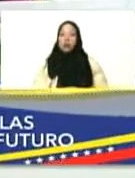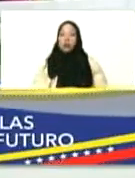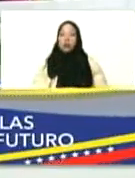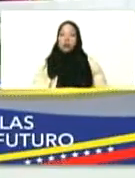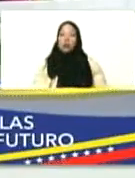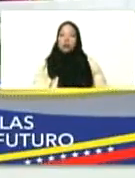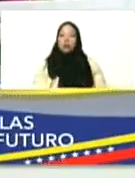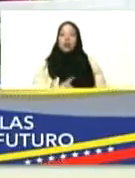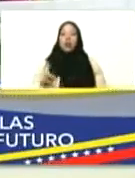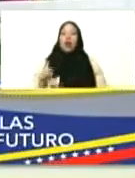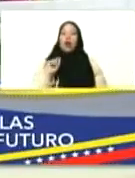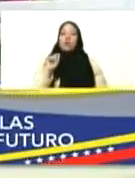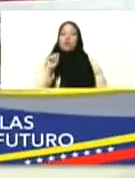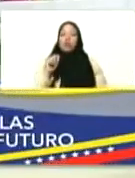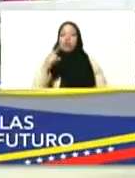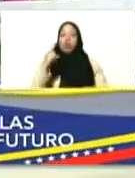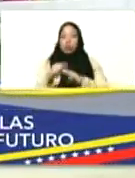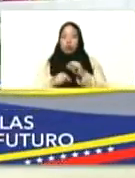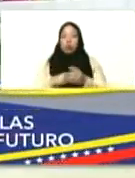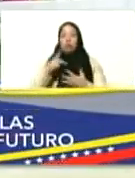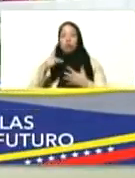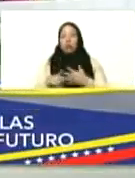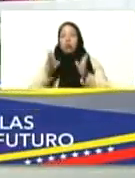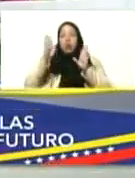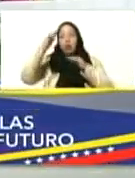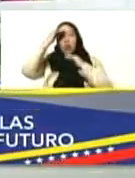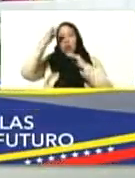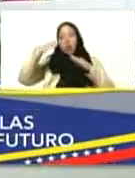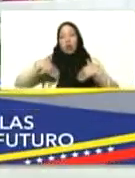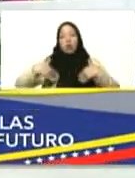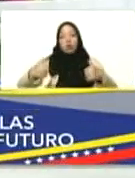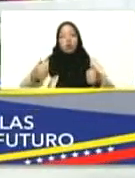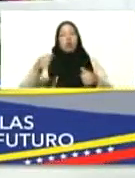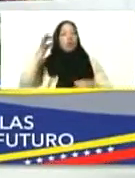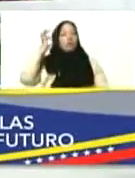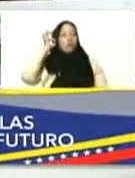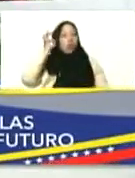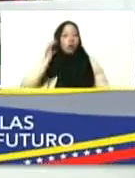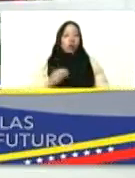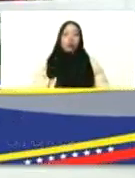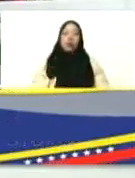Punto de cuenta, plan de atención de salud integral para la mujer.